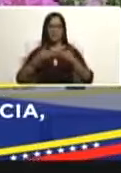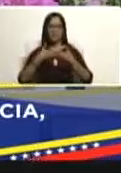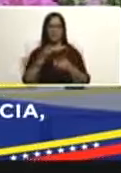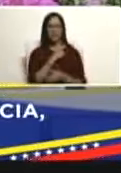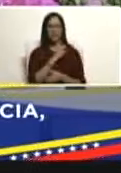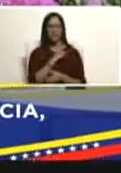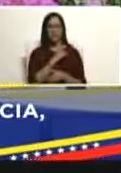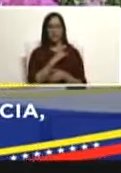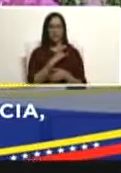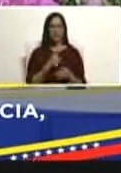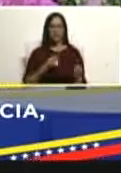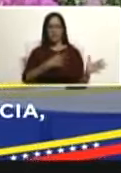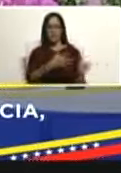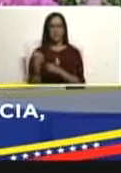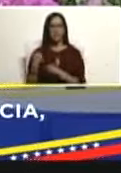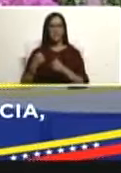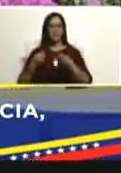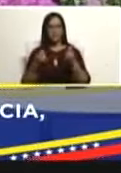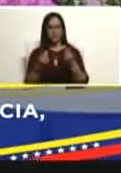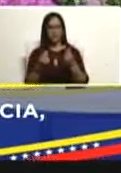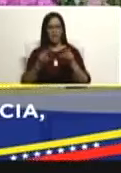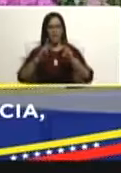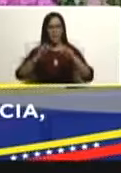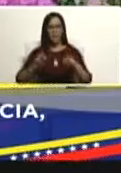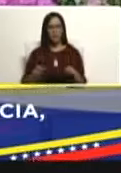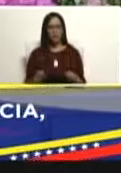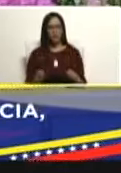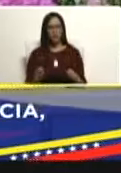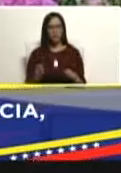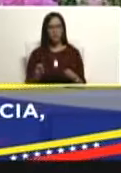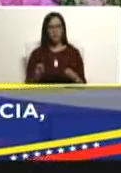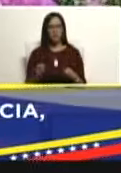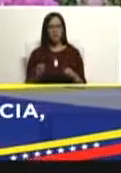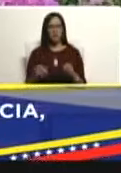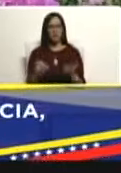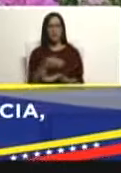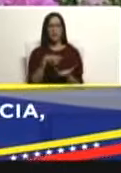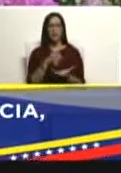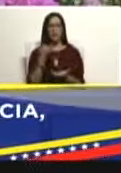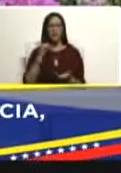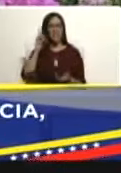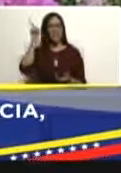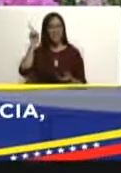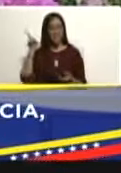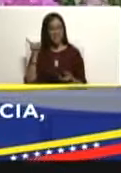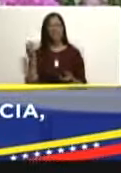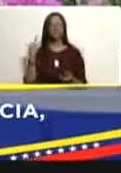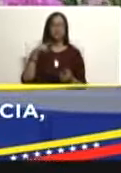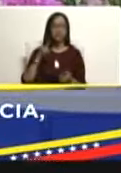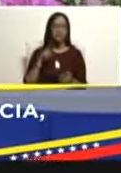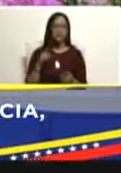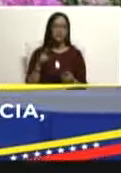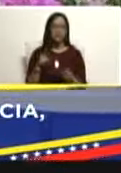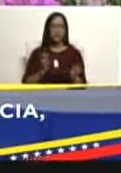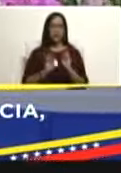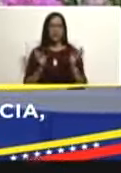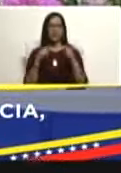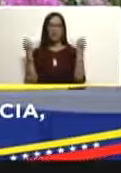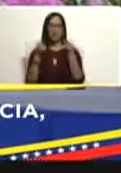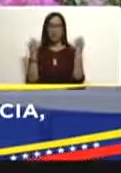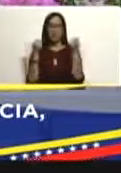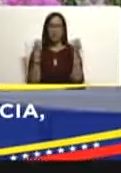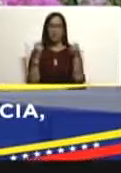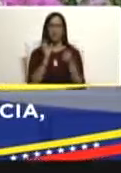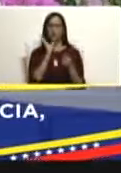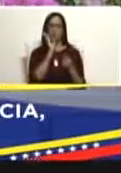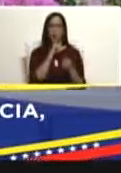universidades, le quita los recursos a la investigación y la crisis que hay allá, inclusive los titulares de la prensa es: no